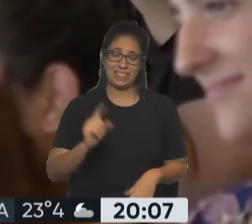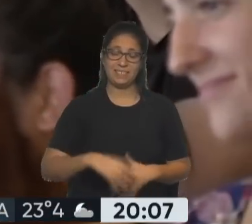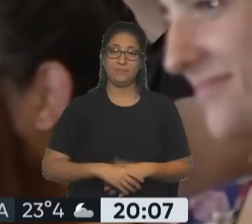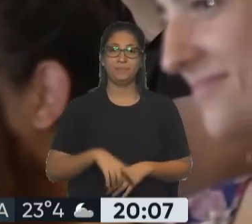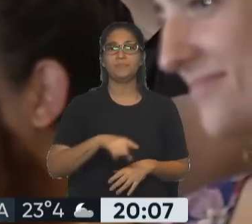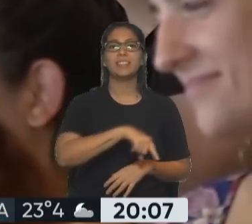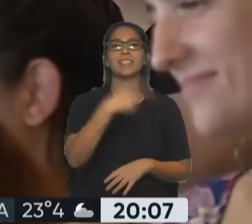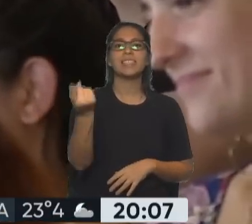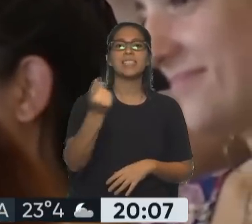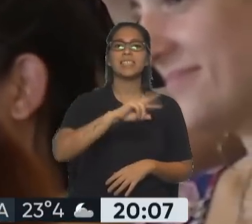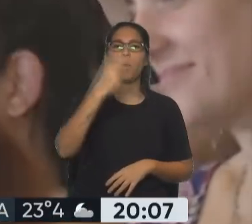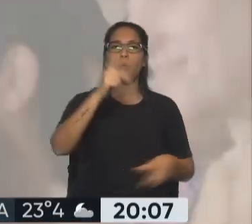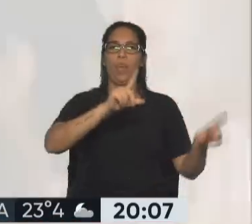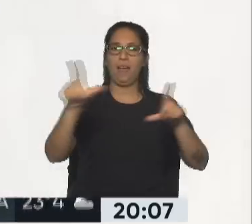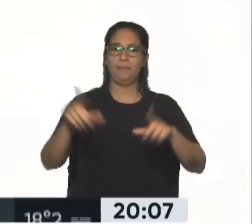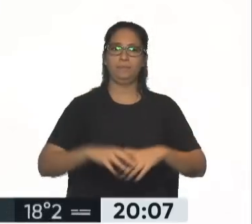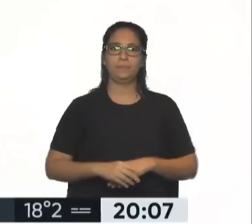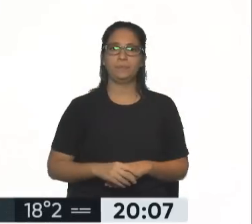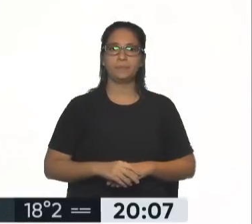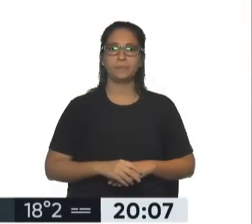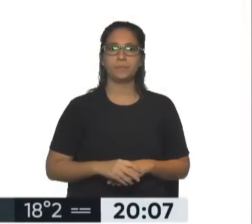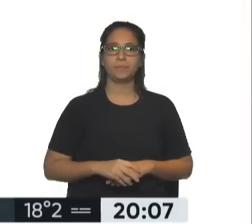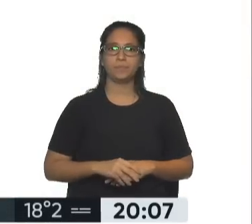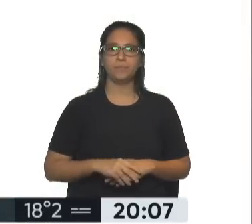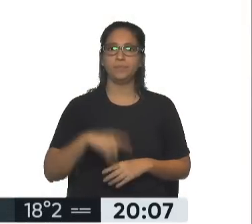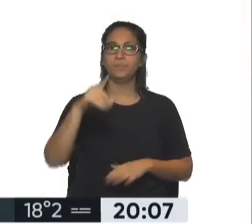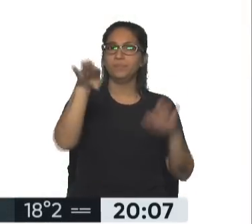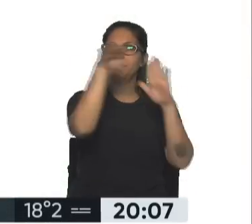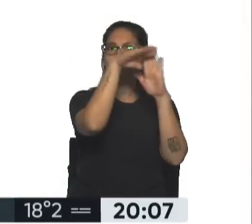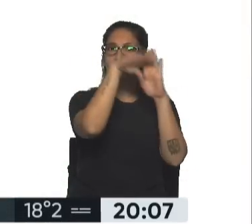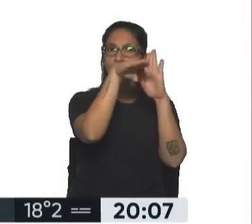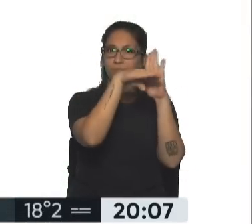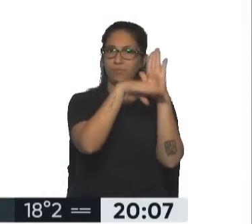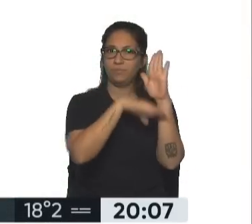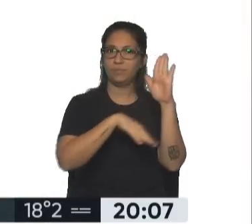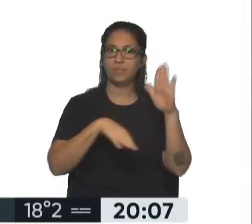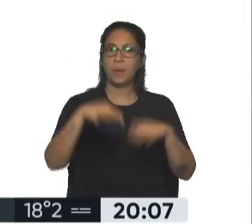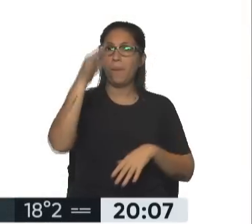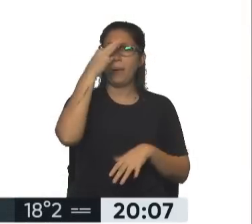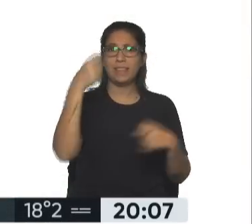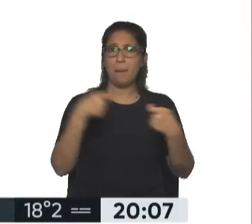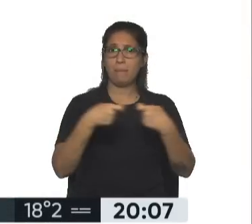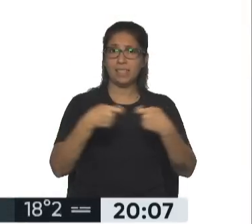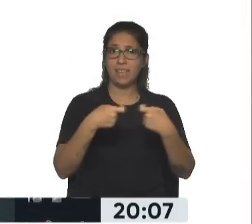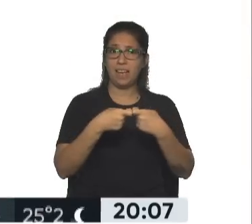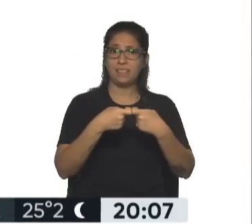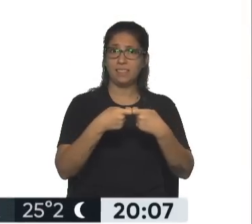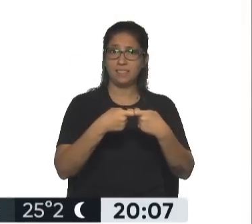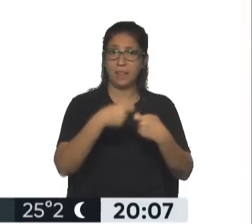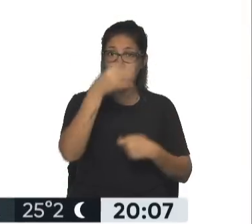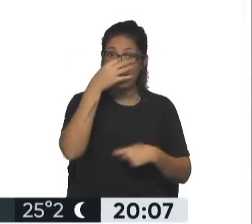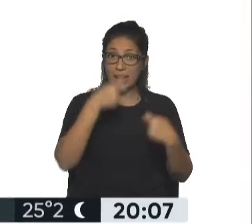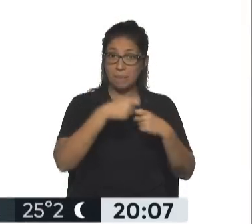segunda. Miren, ahí tenemos las principales 20 empresas. Esas